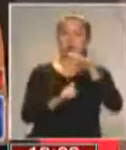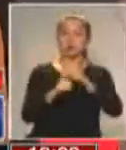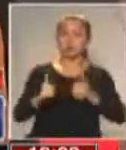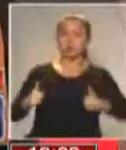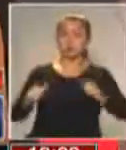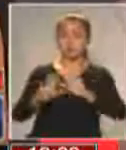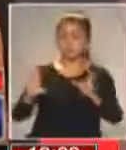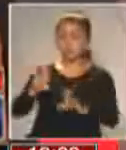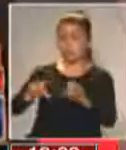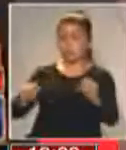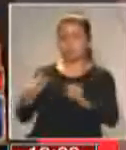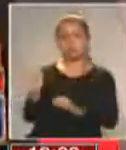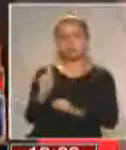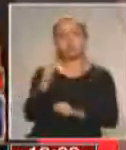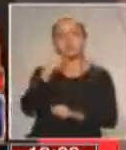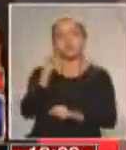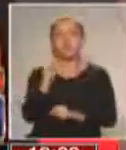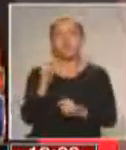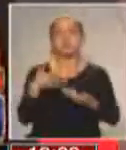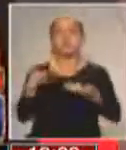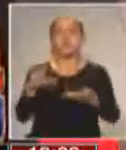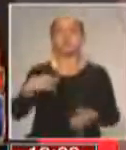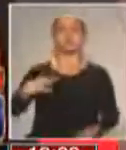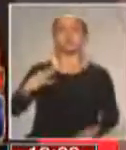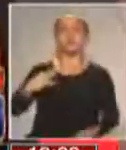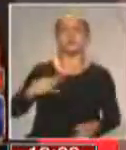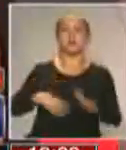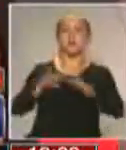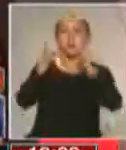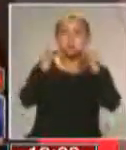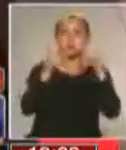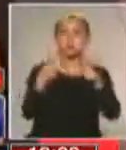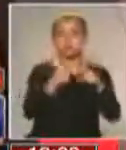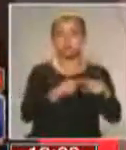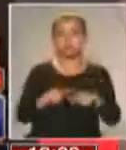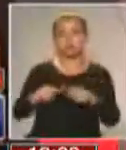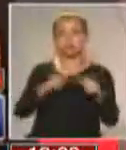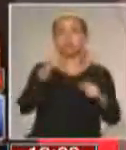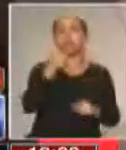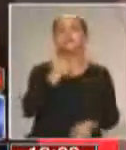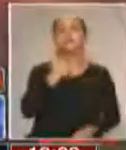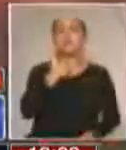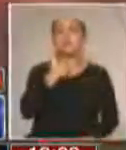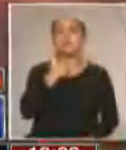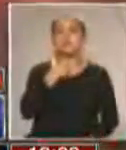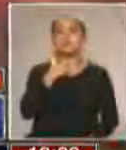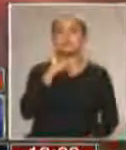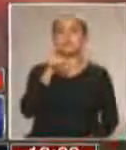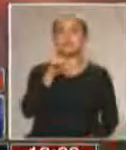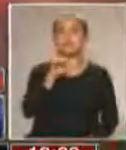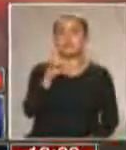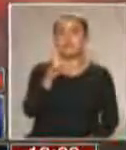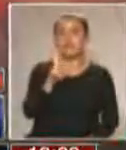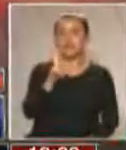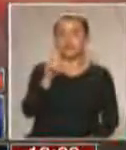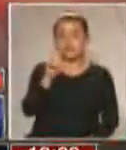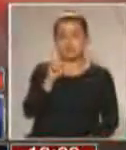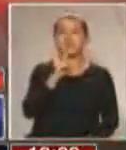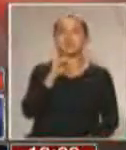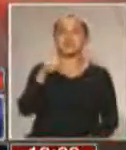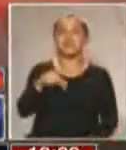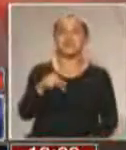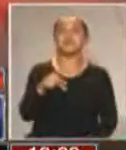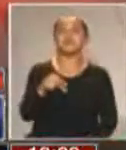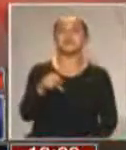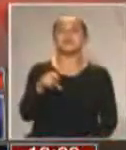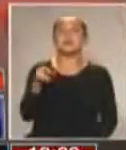bastaría? No bastaría, pero sí le da a la ciudadanía un mayor control social sobre cuáles son los intereses del señor Dávalos y sobre otras actuaciones que